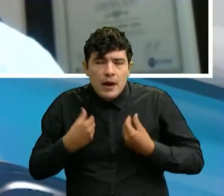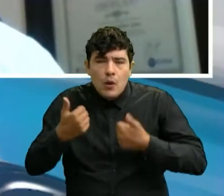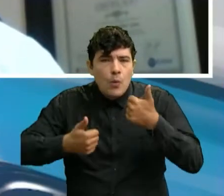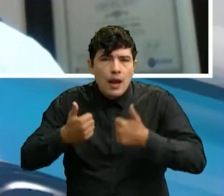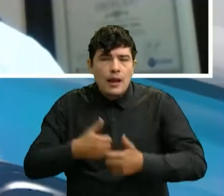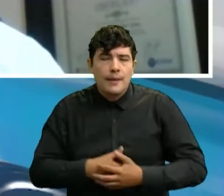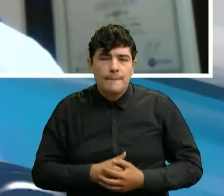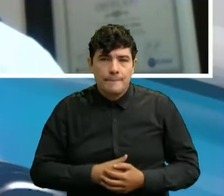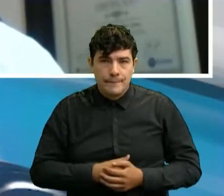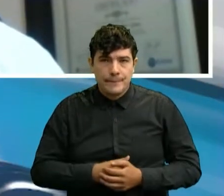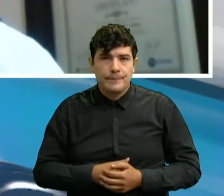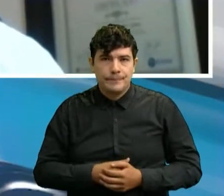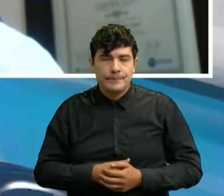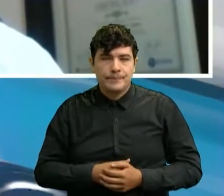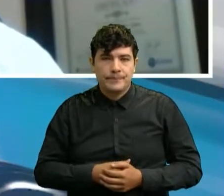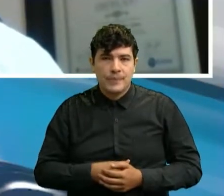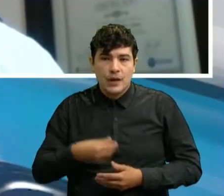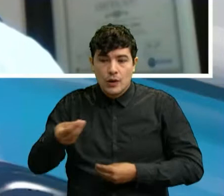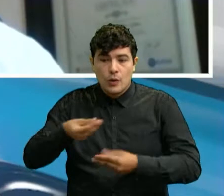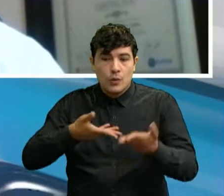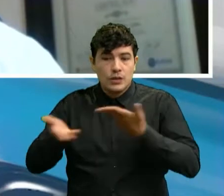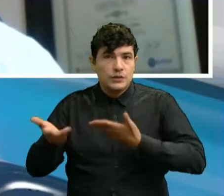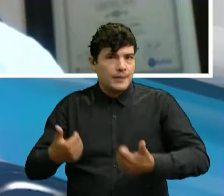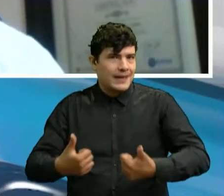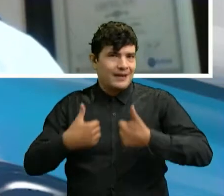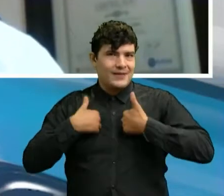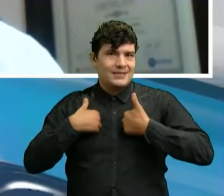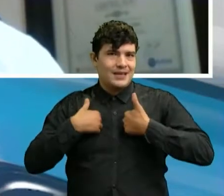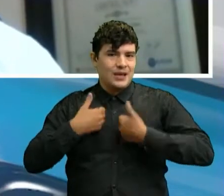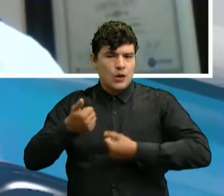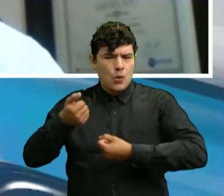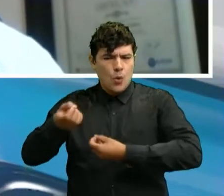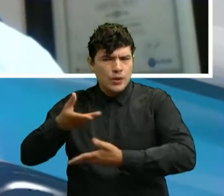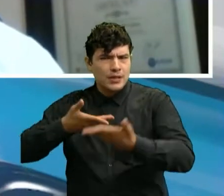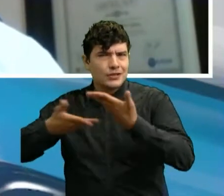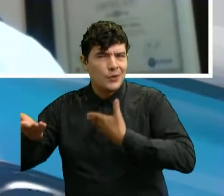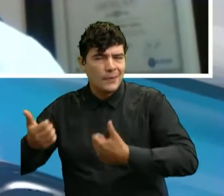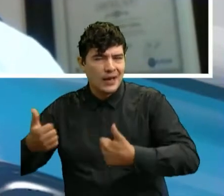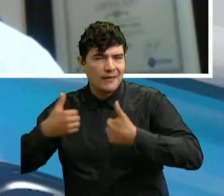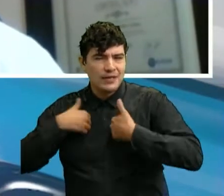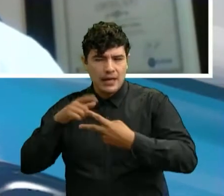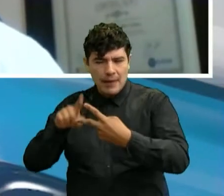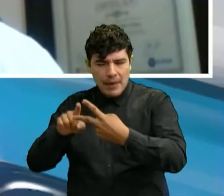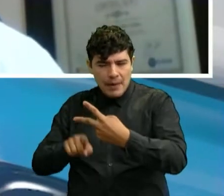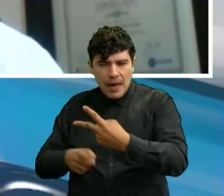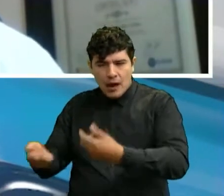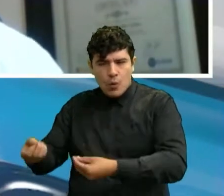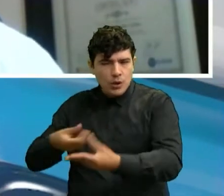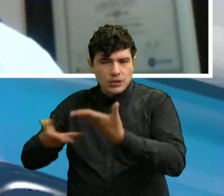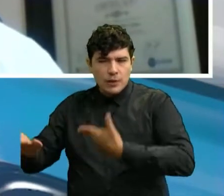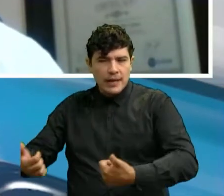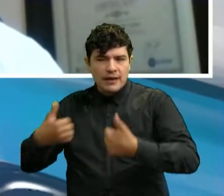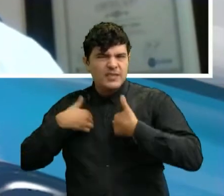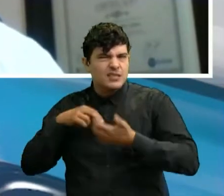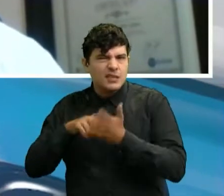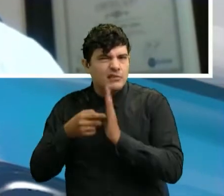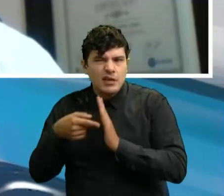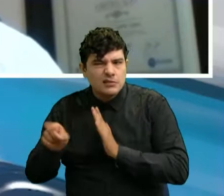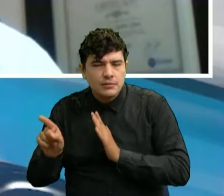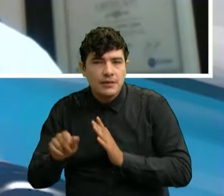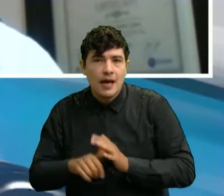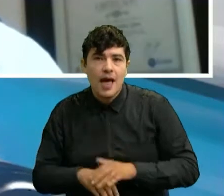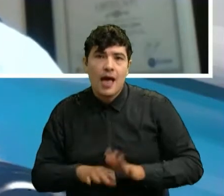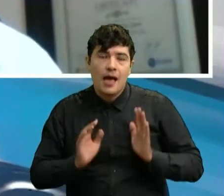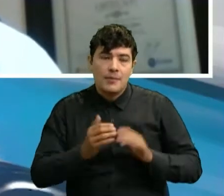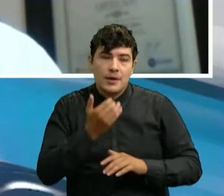del principio de la condición más beneficiosa. El principio de la condición más beneficiosa en materia de seguridad social, ¿qué significa? Que cuando